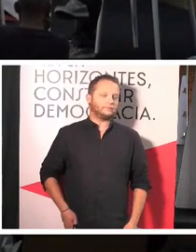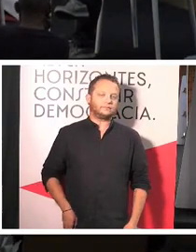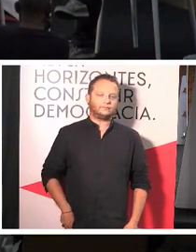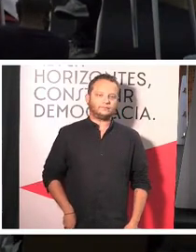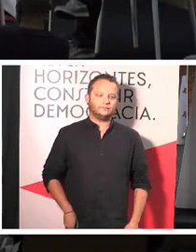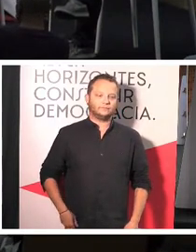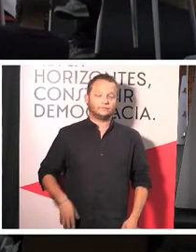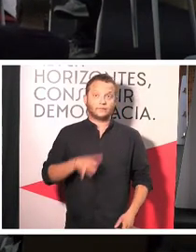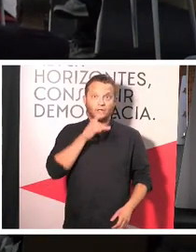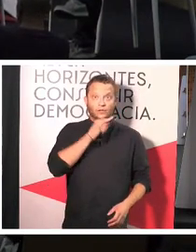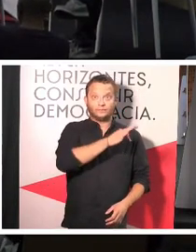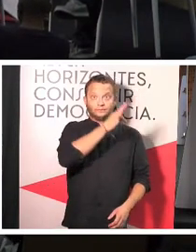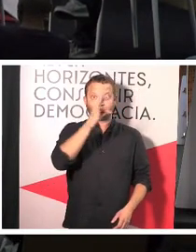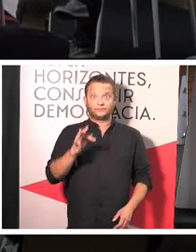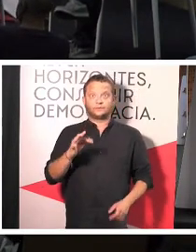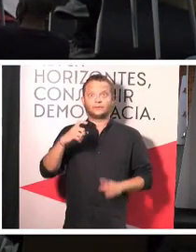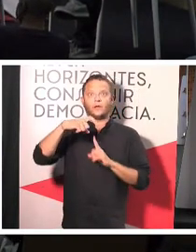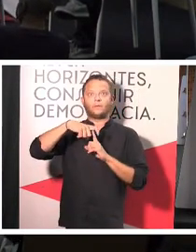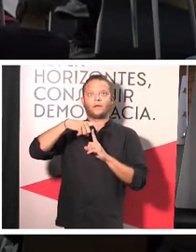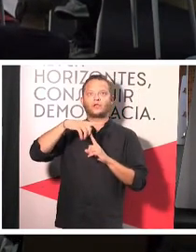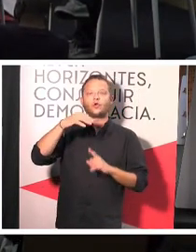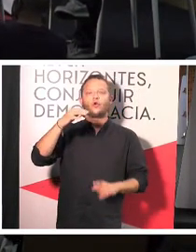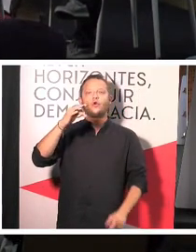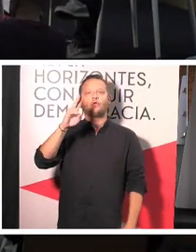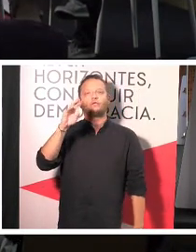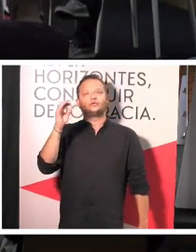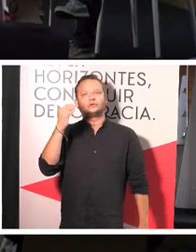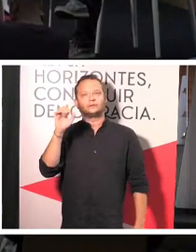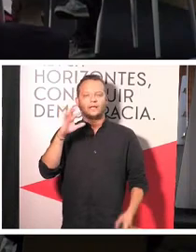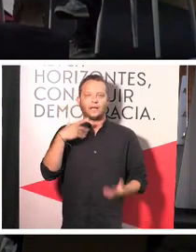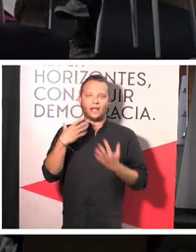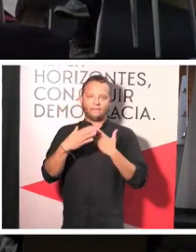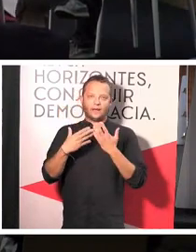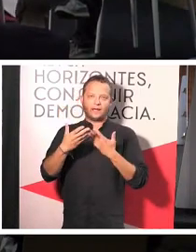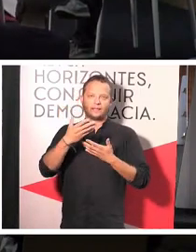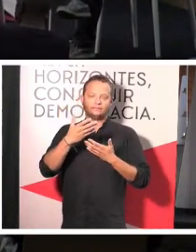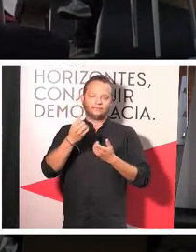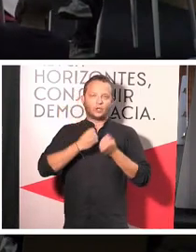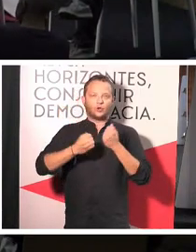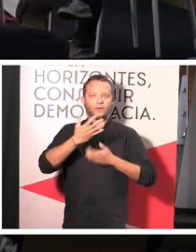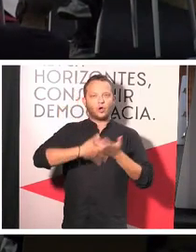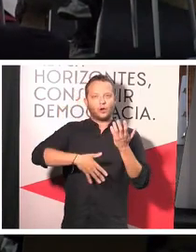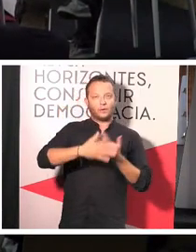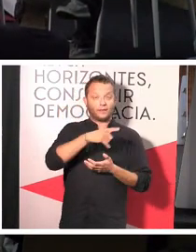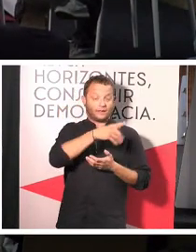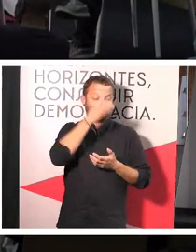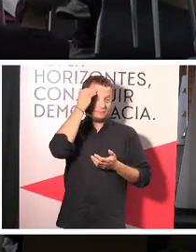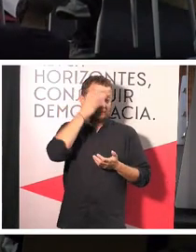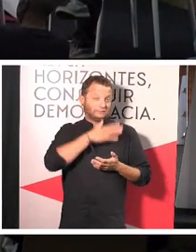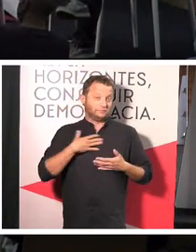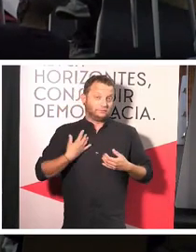Ahora tiene la palabra Maya Fuster, que nos hablará sobre economía colaborativa y lo que ella considere.